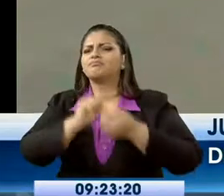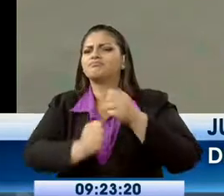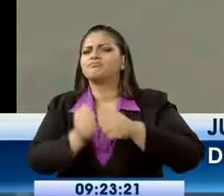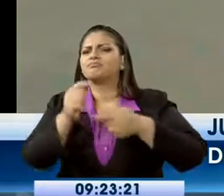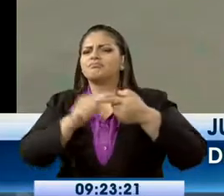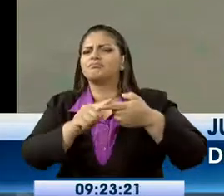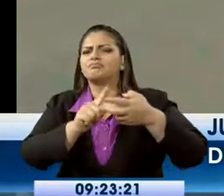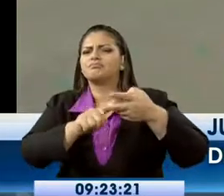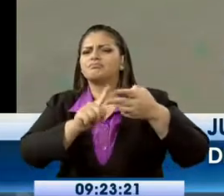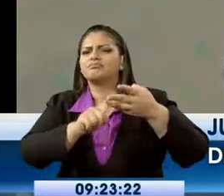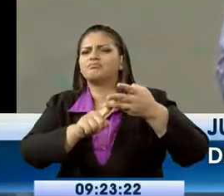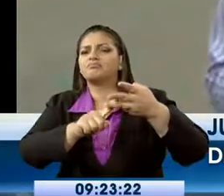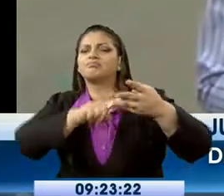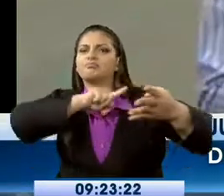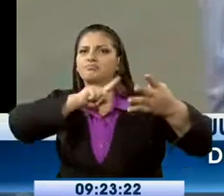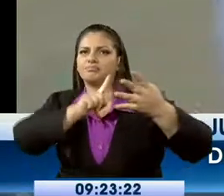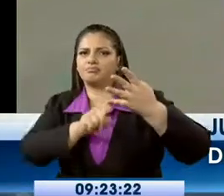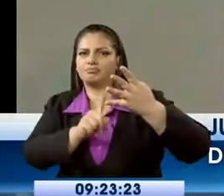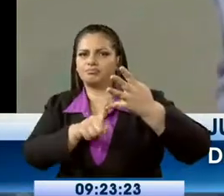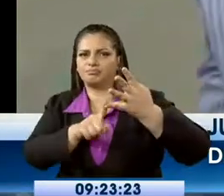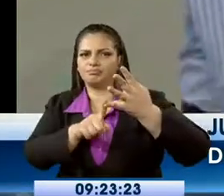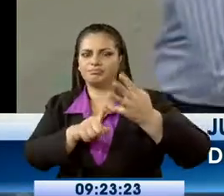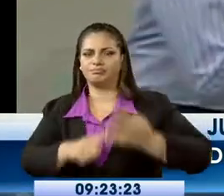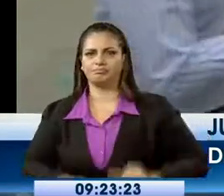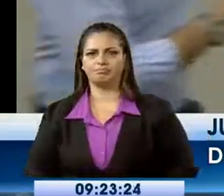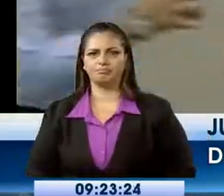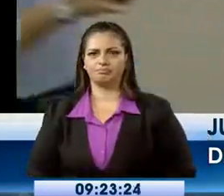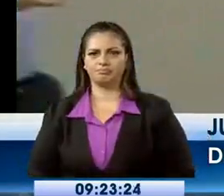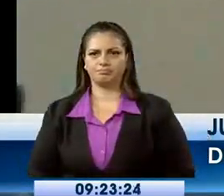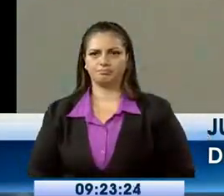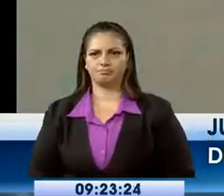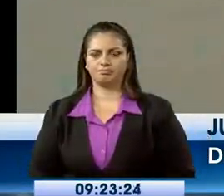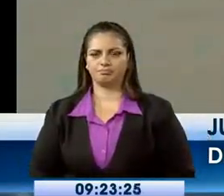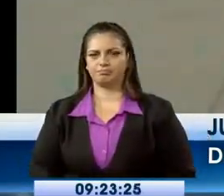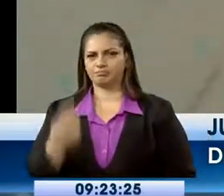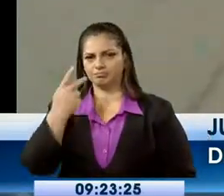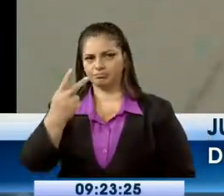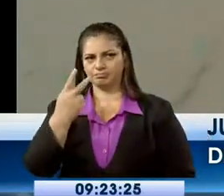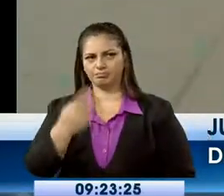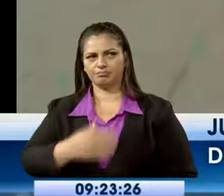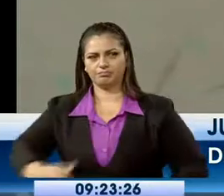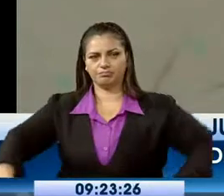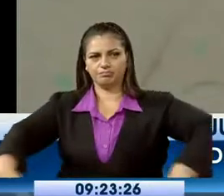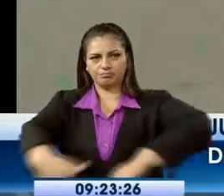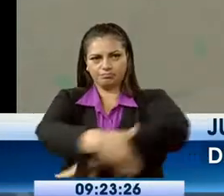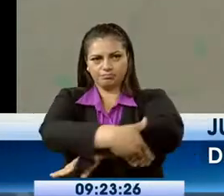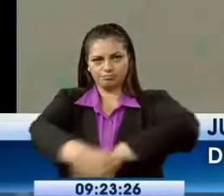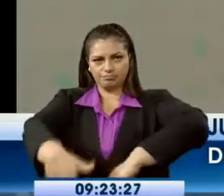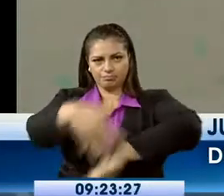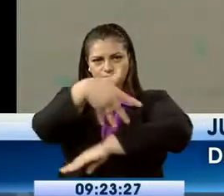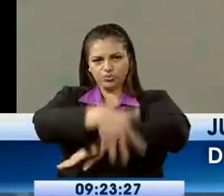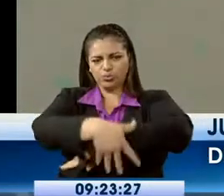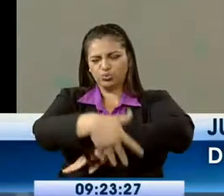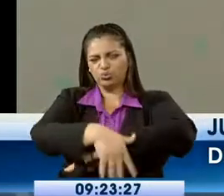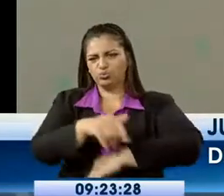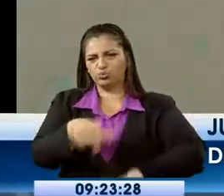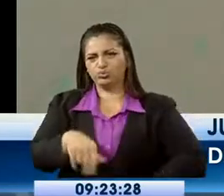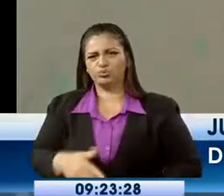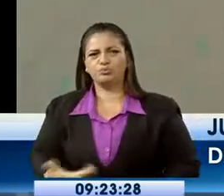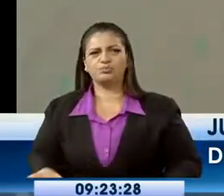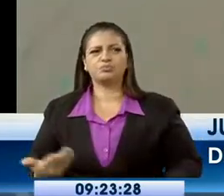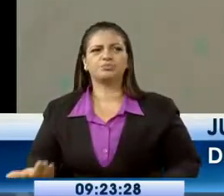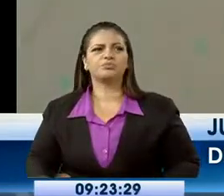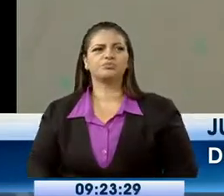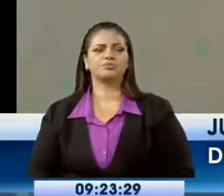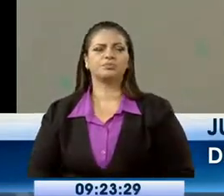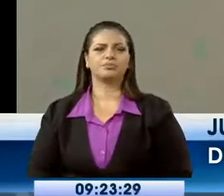los habitantes de este punto que vienen, los aquejan. Primero, tenemos una alcantarilla que ocasiona malestar a los habitantes por